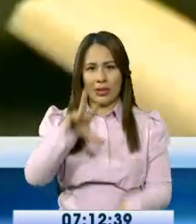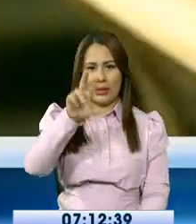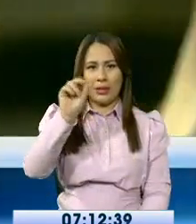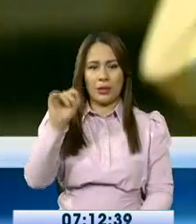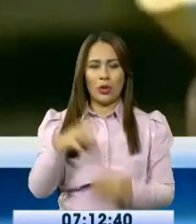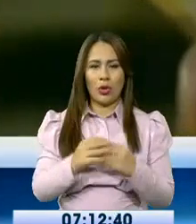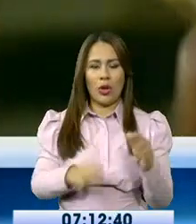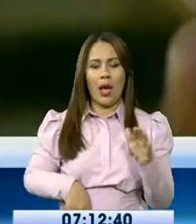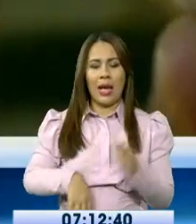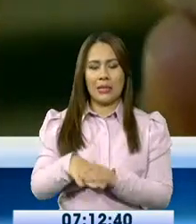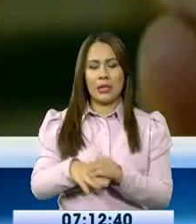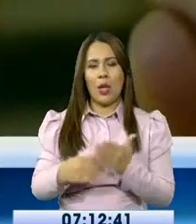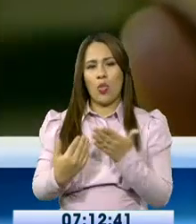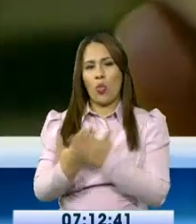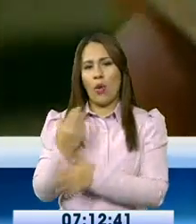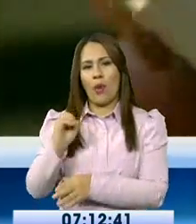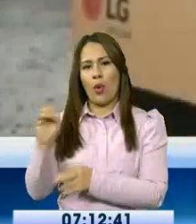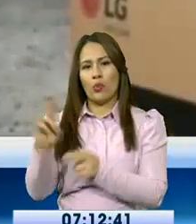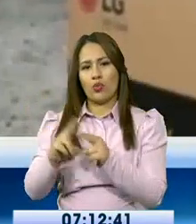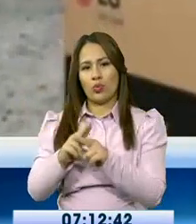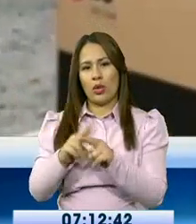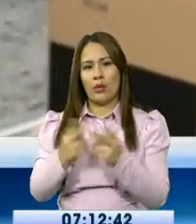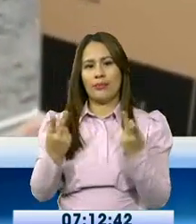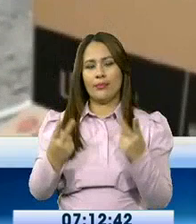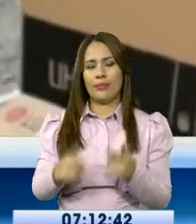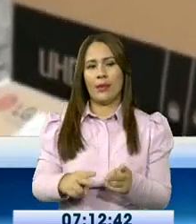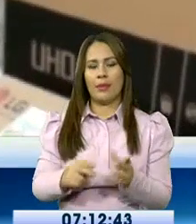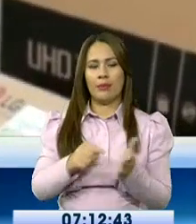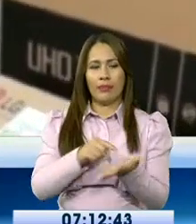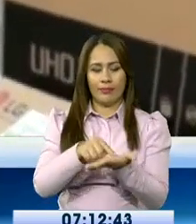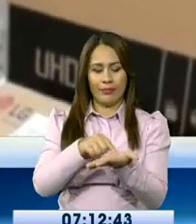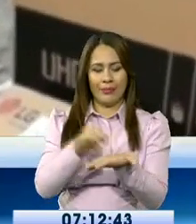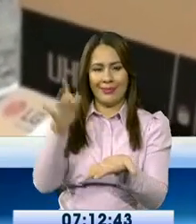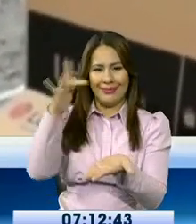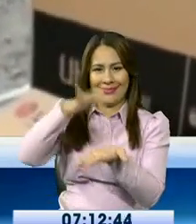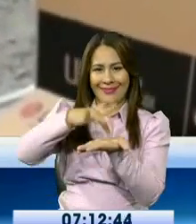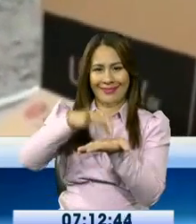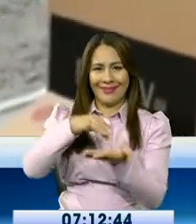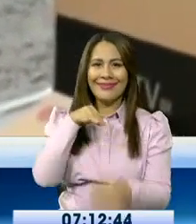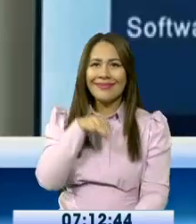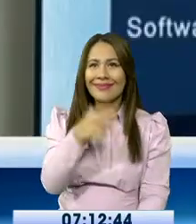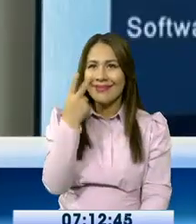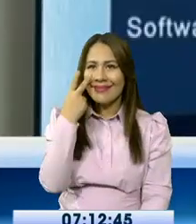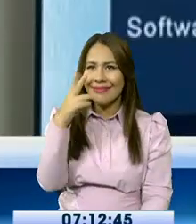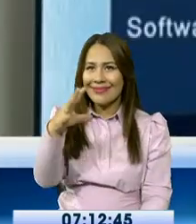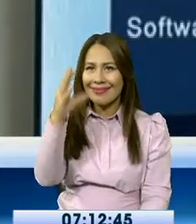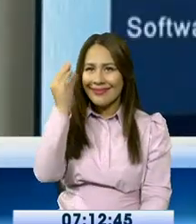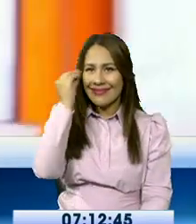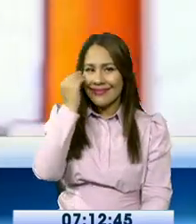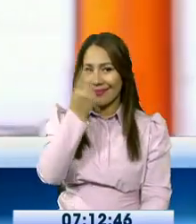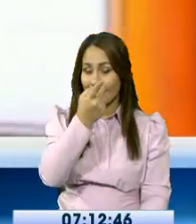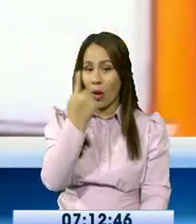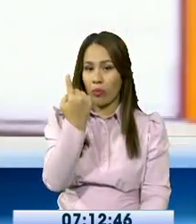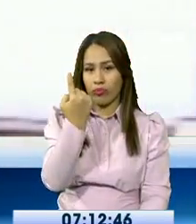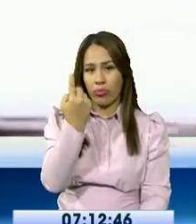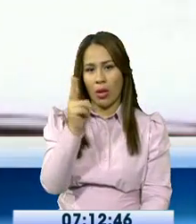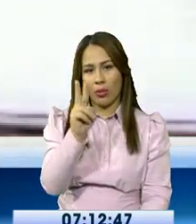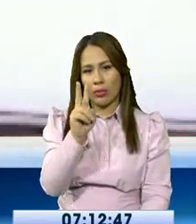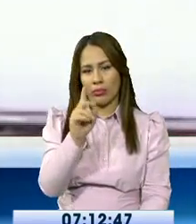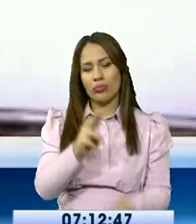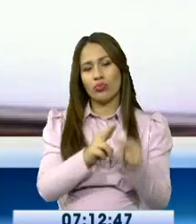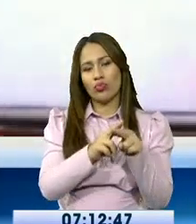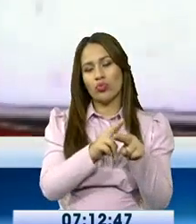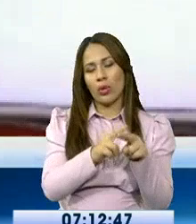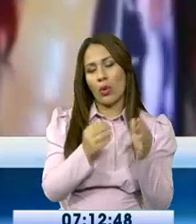$300, nueva o usada. Reproductor digital multimedia o reproductor de imagen, video o sonido